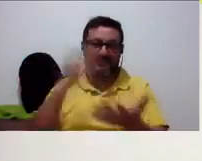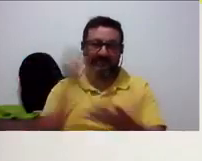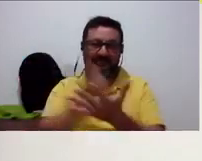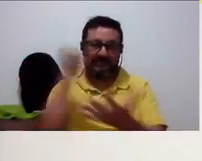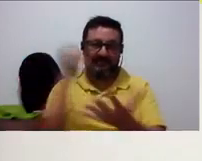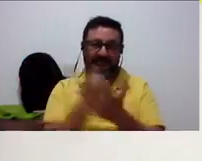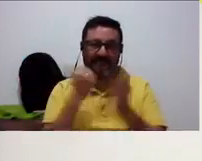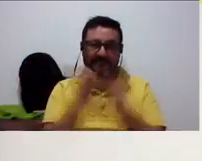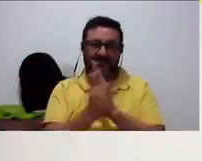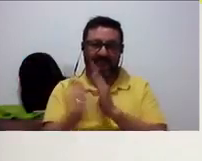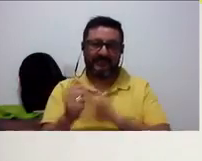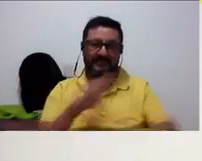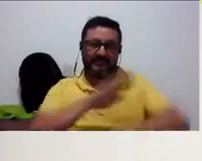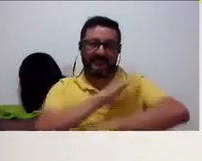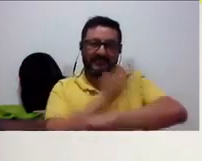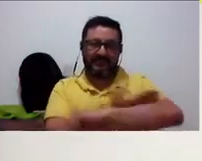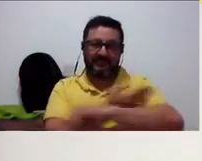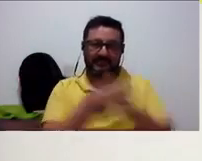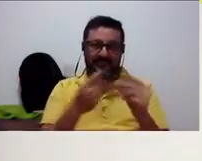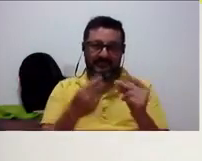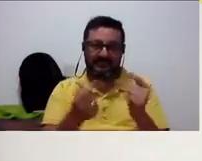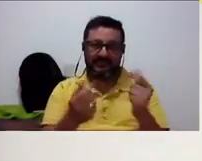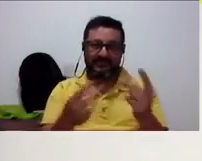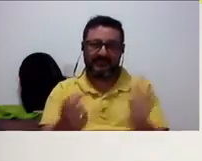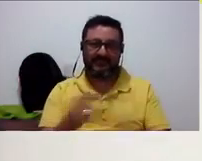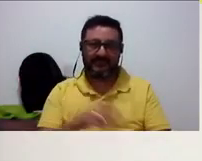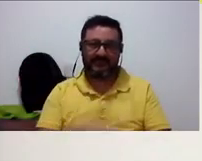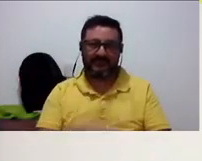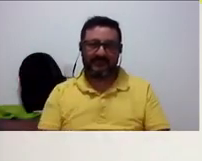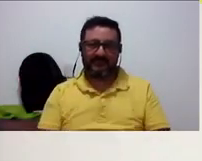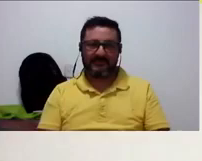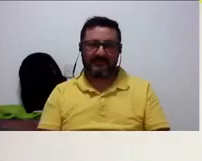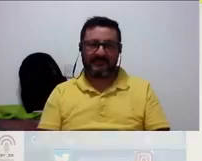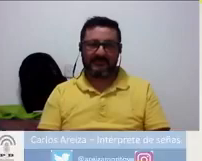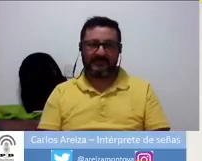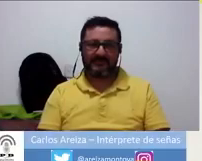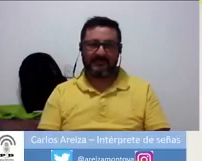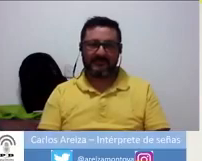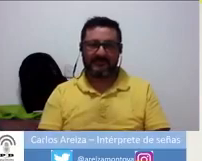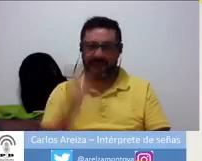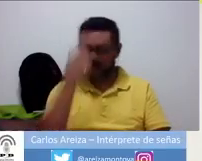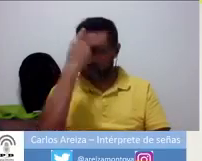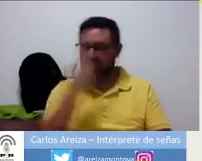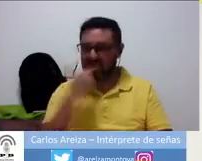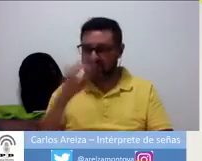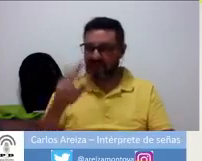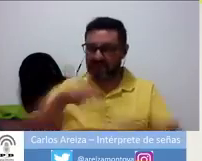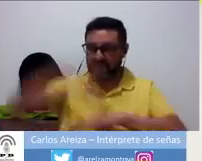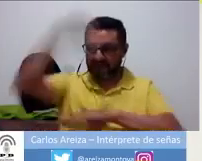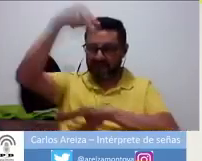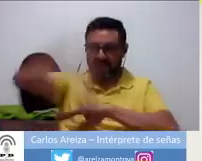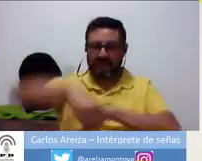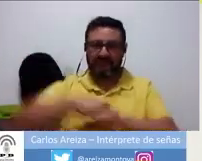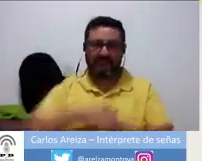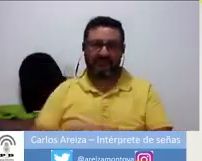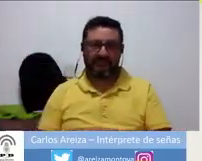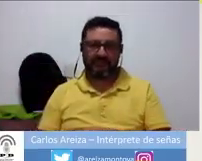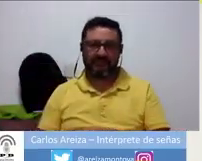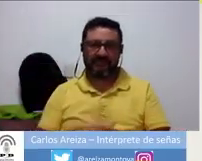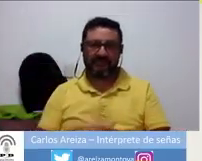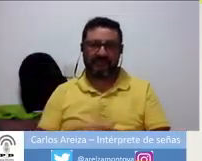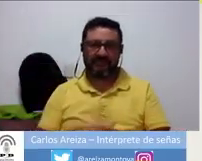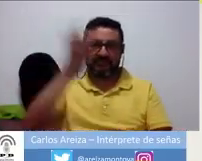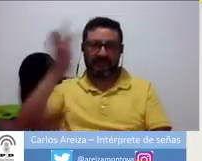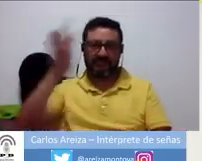yo era fuerte, pequeño, ágil, pues. Entonces me dijeron, ve vos, para clavos puede ser muy bueno. Eso era como en diciembre, en el 99, yo le dije, ah, bueno, de